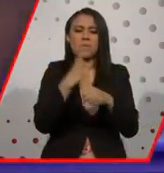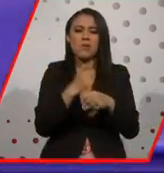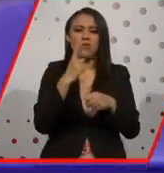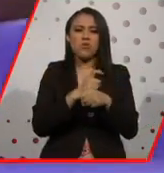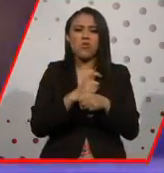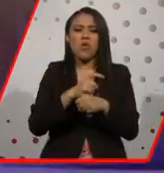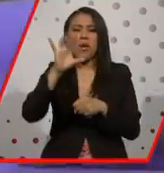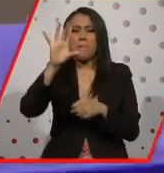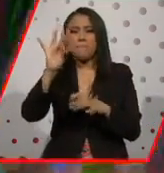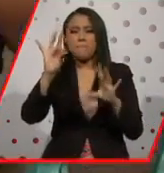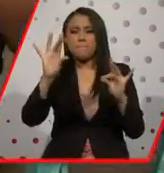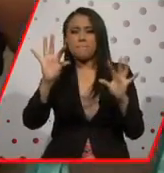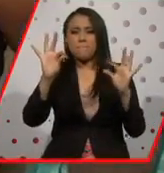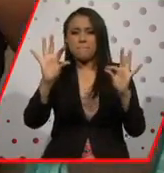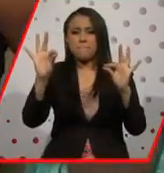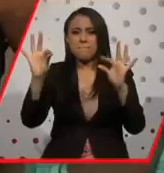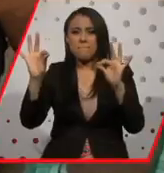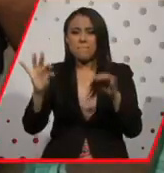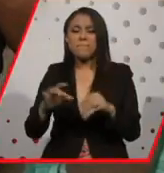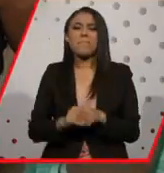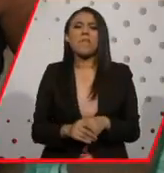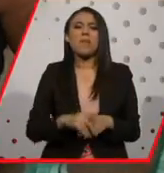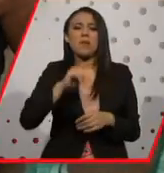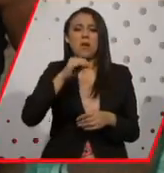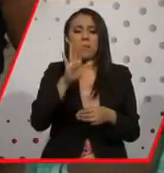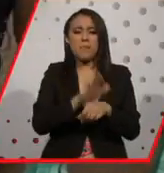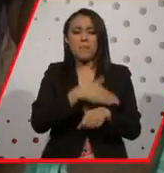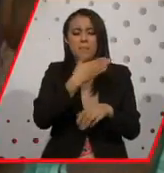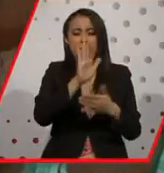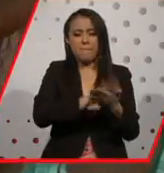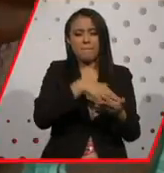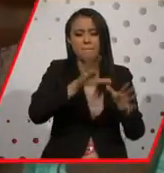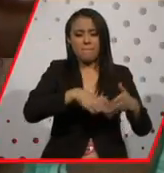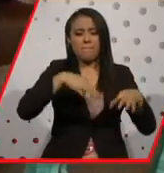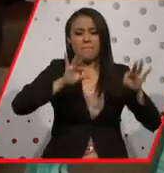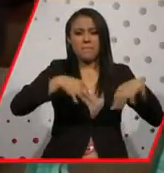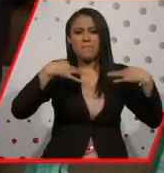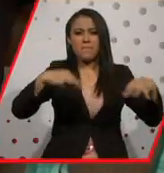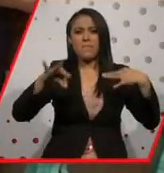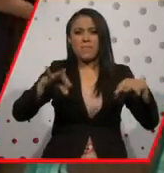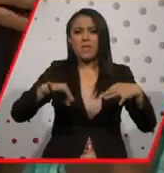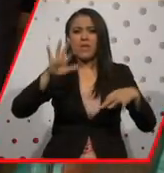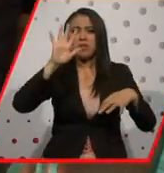con periódico y papel, engrudo. Enconamos, o sea,